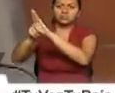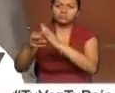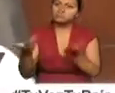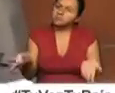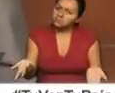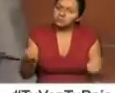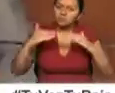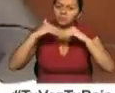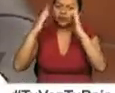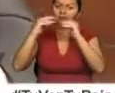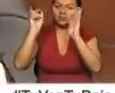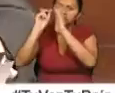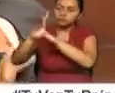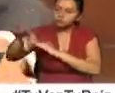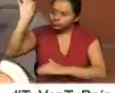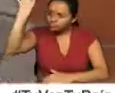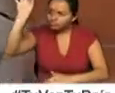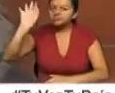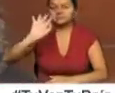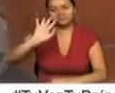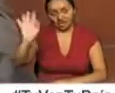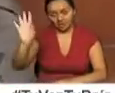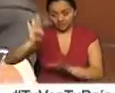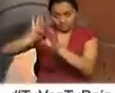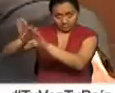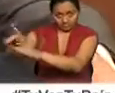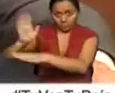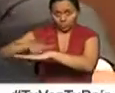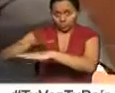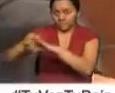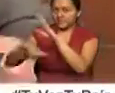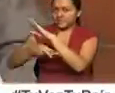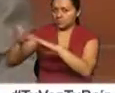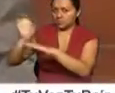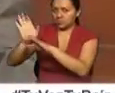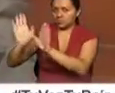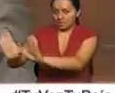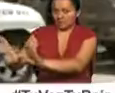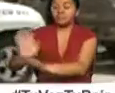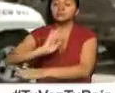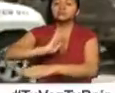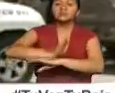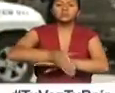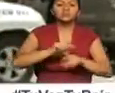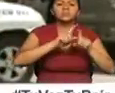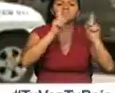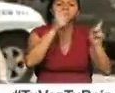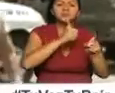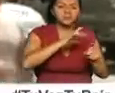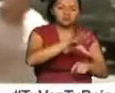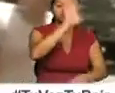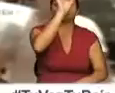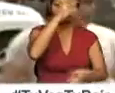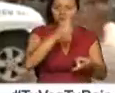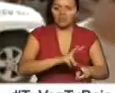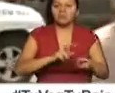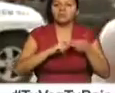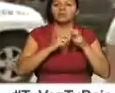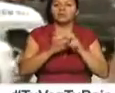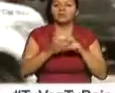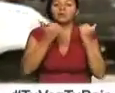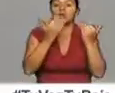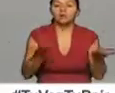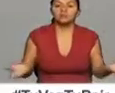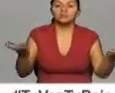cuentas en Panamá. Pero también hemos descubierto la corrupción privada. El secretario jurídico presentó una denuncia en